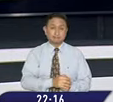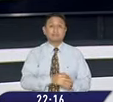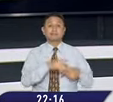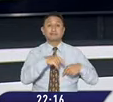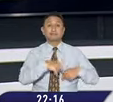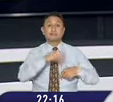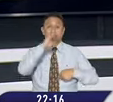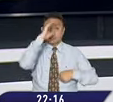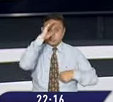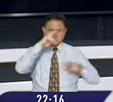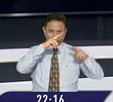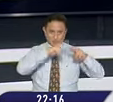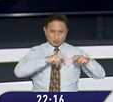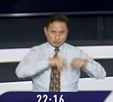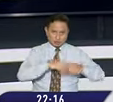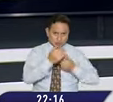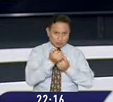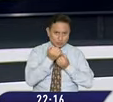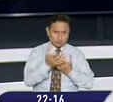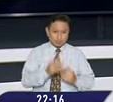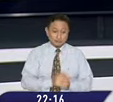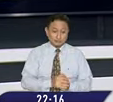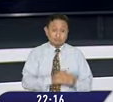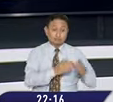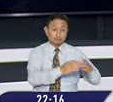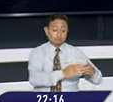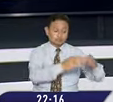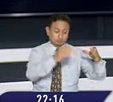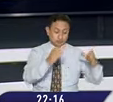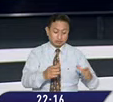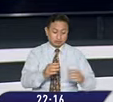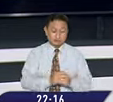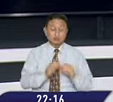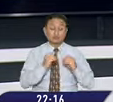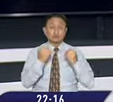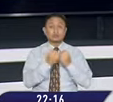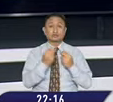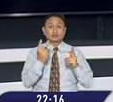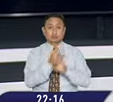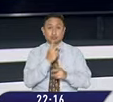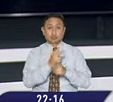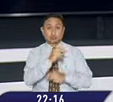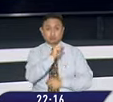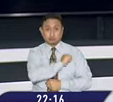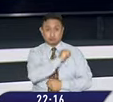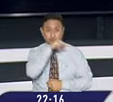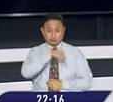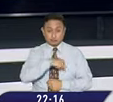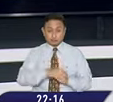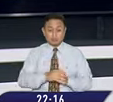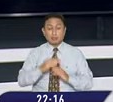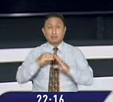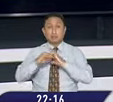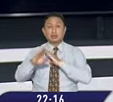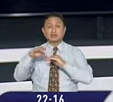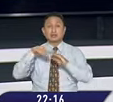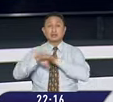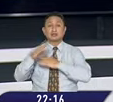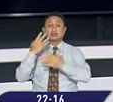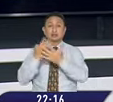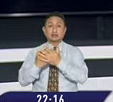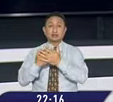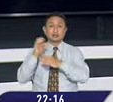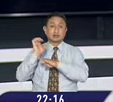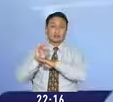de inteligencia de la Policía Nacional, buena parte es utilizada por las organizaciones delictivas y enviadas a las cárceles del Ecuador.